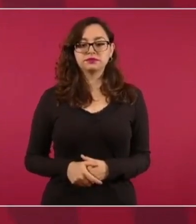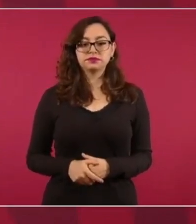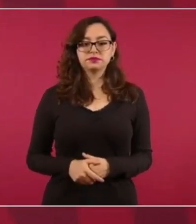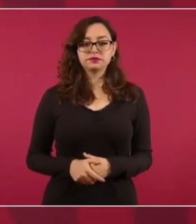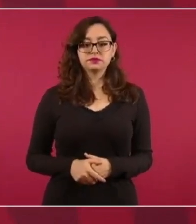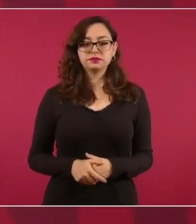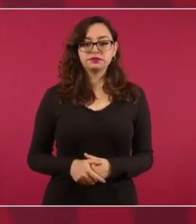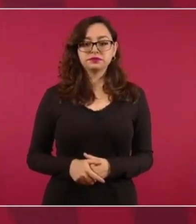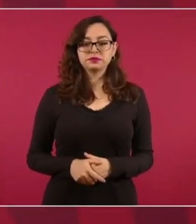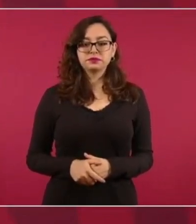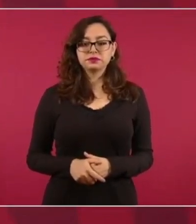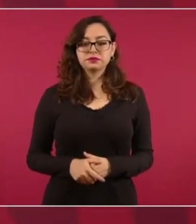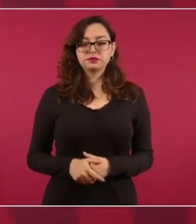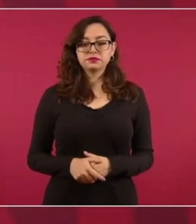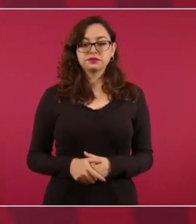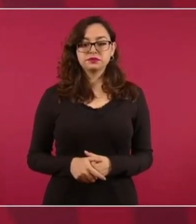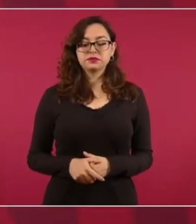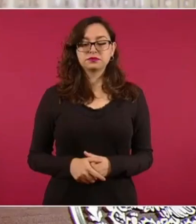particular, pues